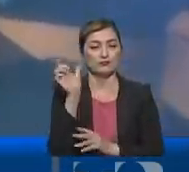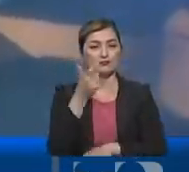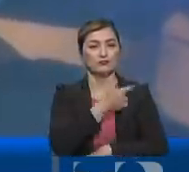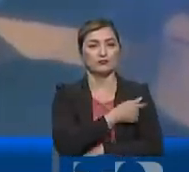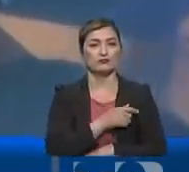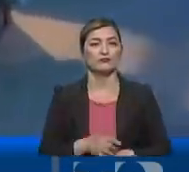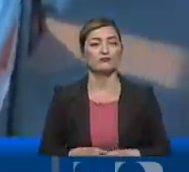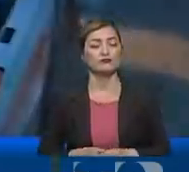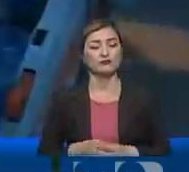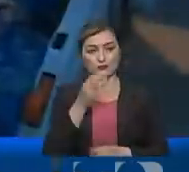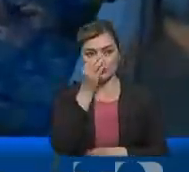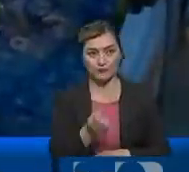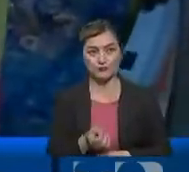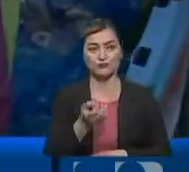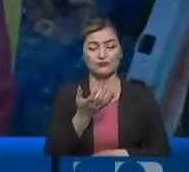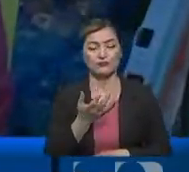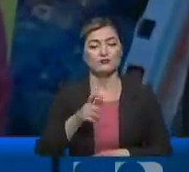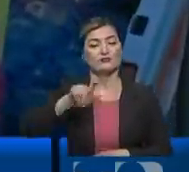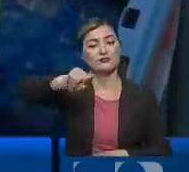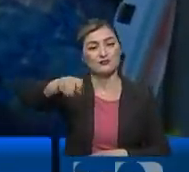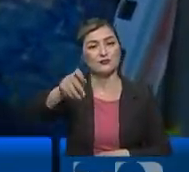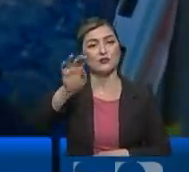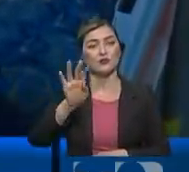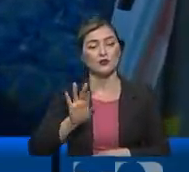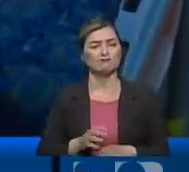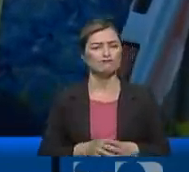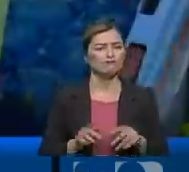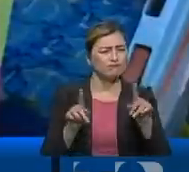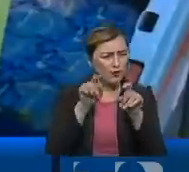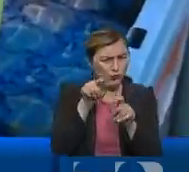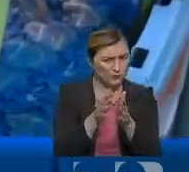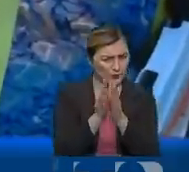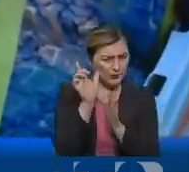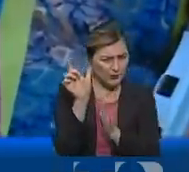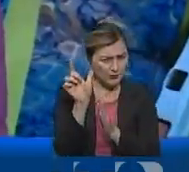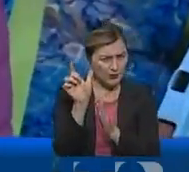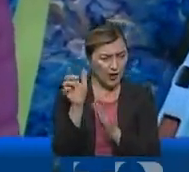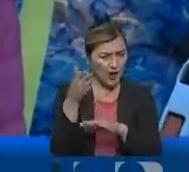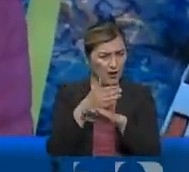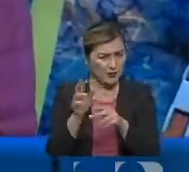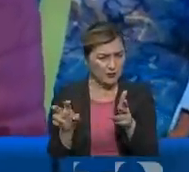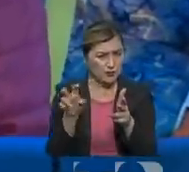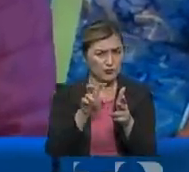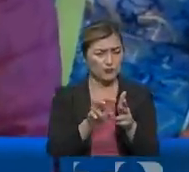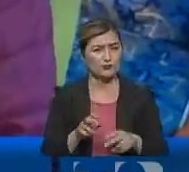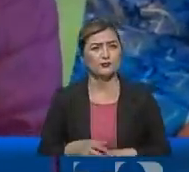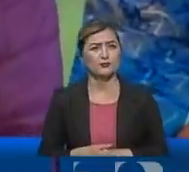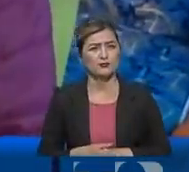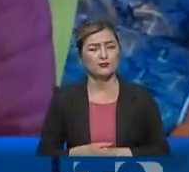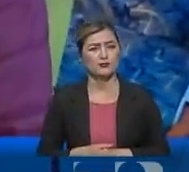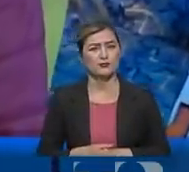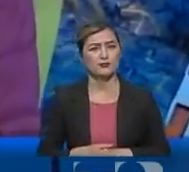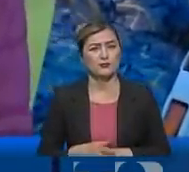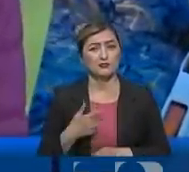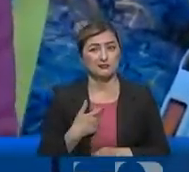de vacunación. Muy buenos días, estamos en vivo para Teleamazonas. ¿Les solicitaron el carnet de vacunación cuando usted se subió a esta unidad? No, la verdad es